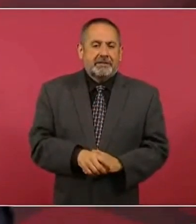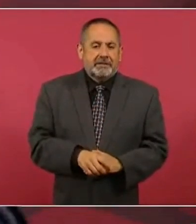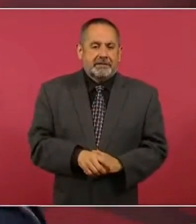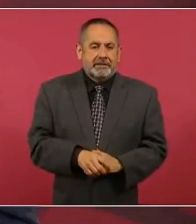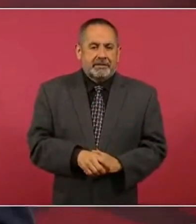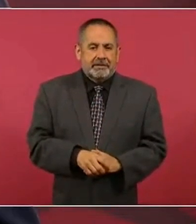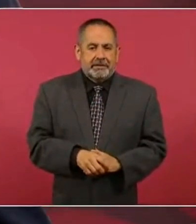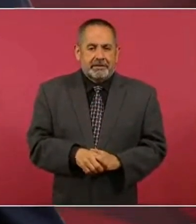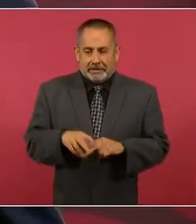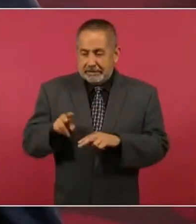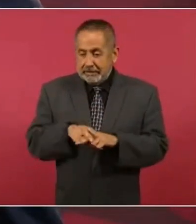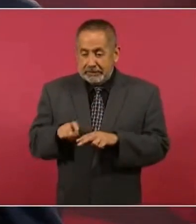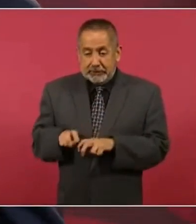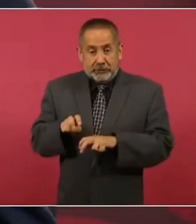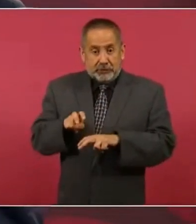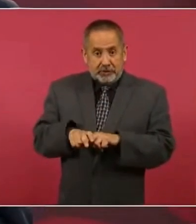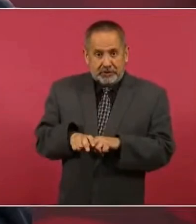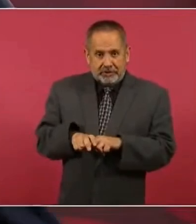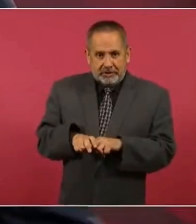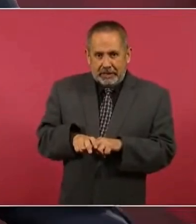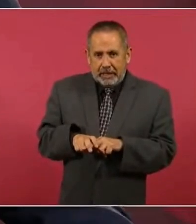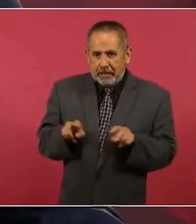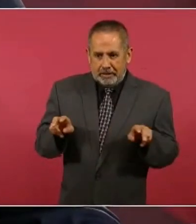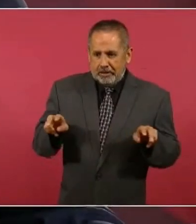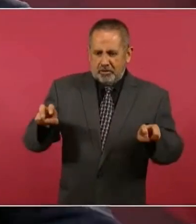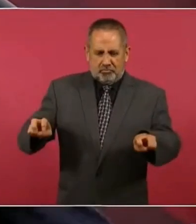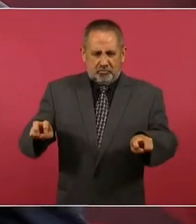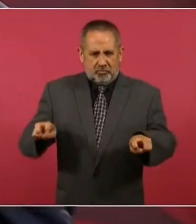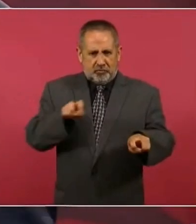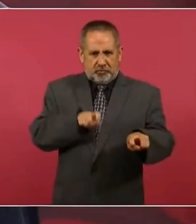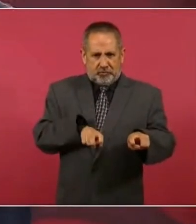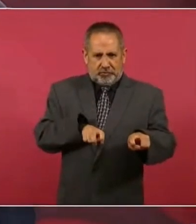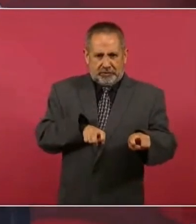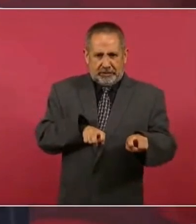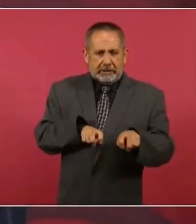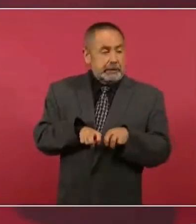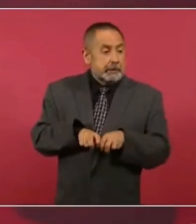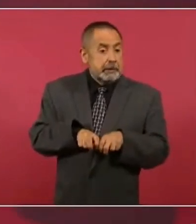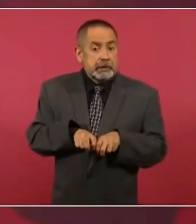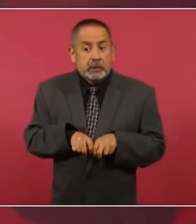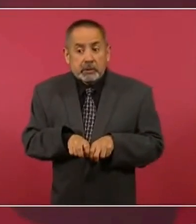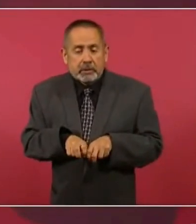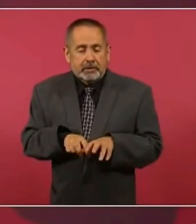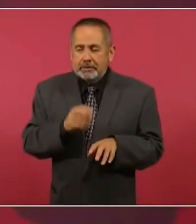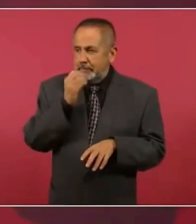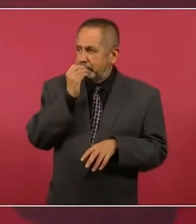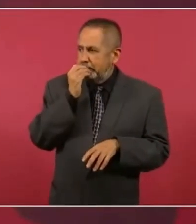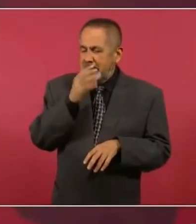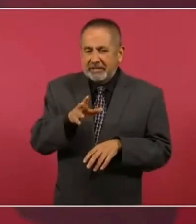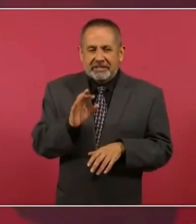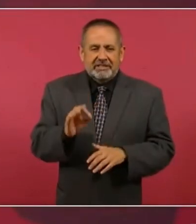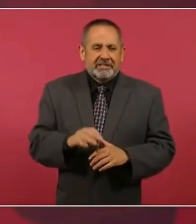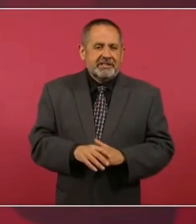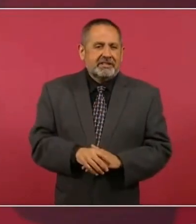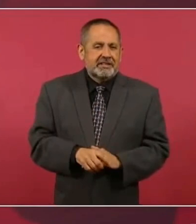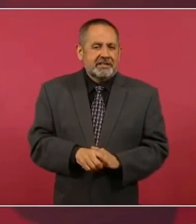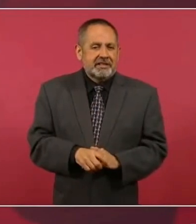Me ponían ahí una sillita que tienen en medio, copiloto y el piloto, y ahí está. Y